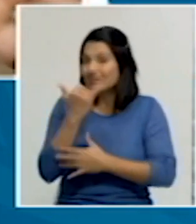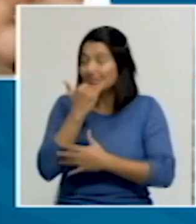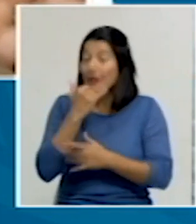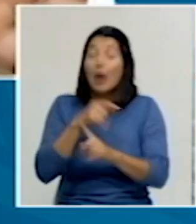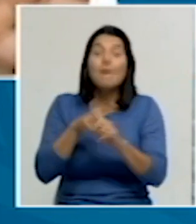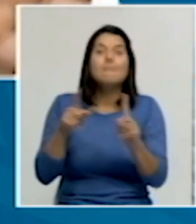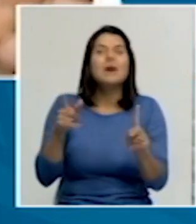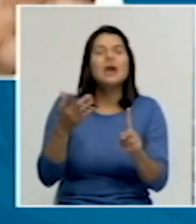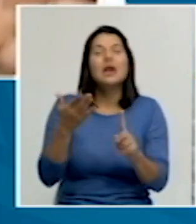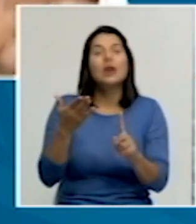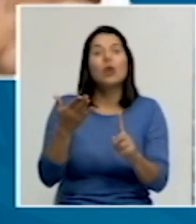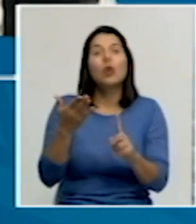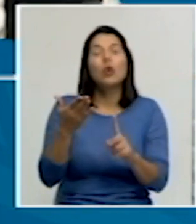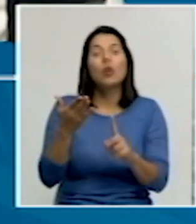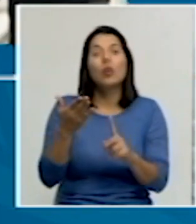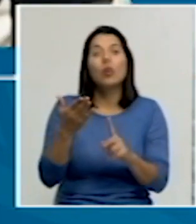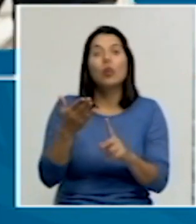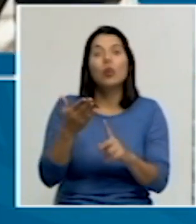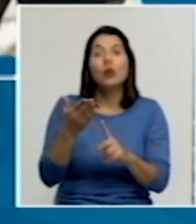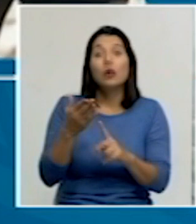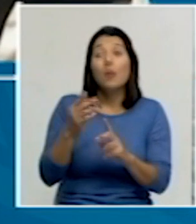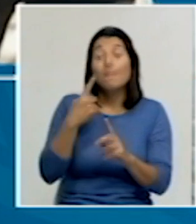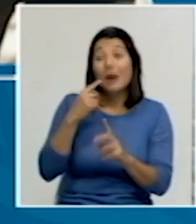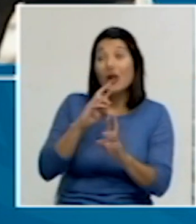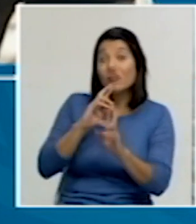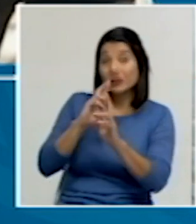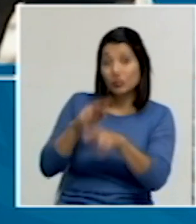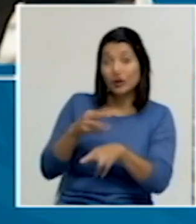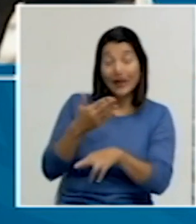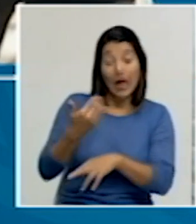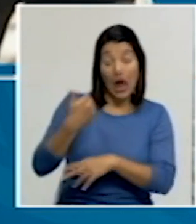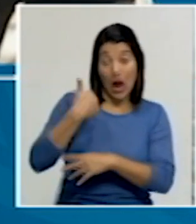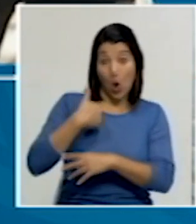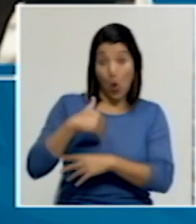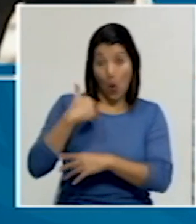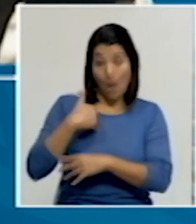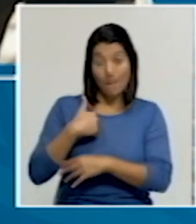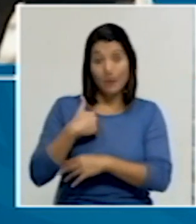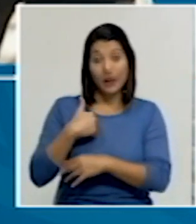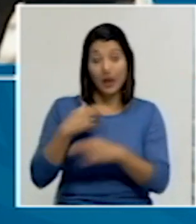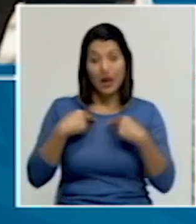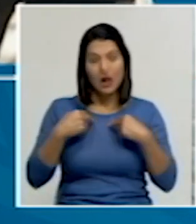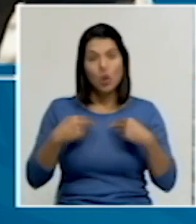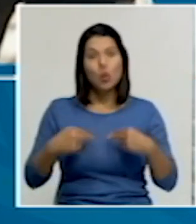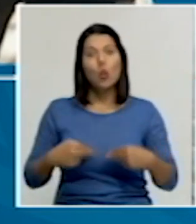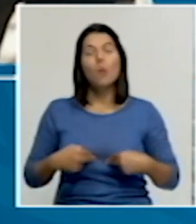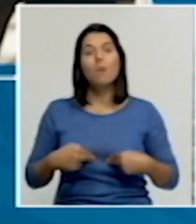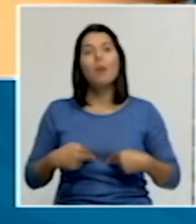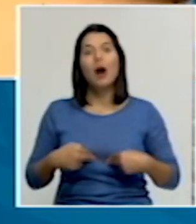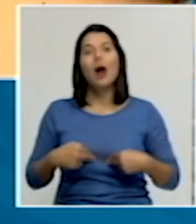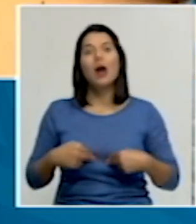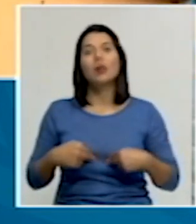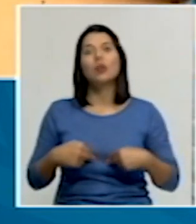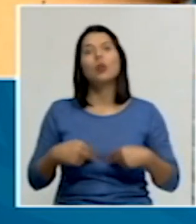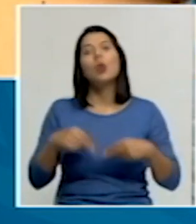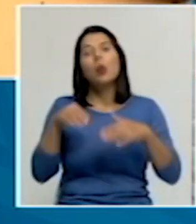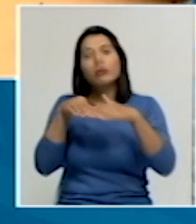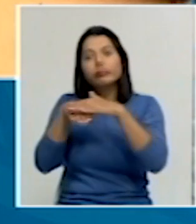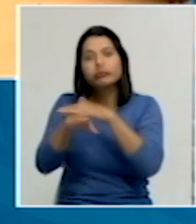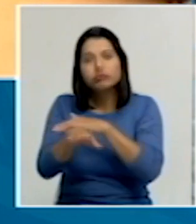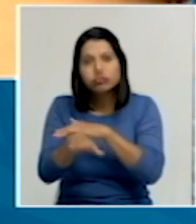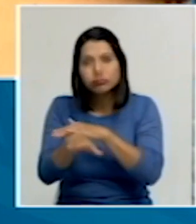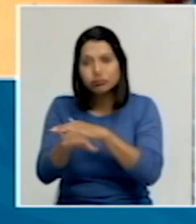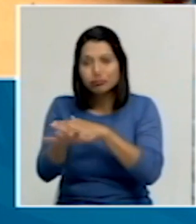ha sucedido, respondiendo a su pregunta, es que el hombre, el ser humano, expandiendo la frontera agrícola,